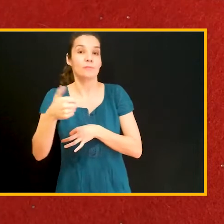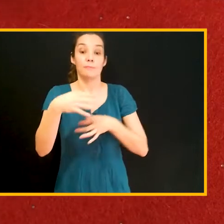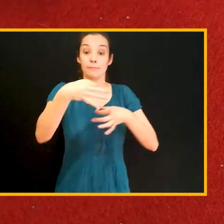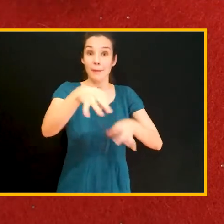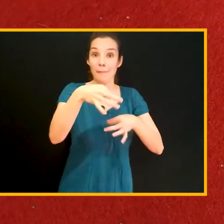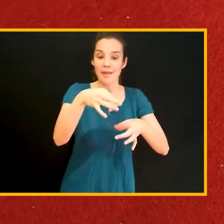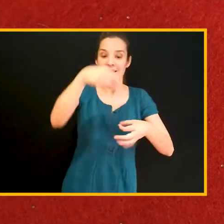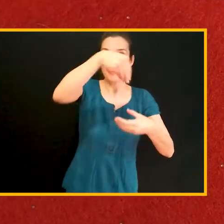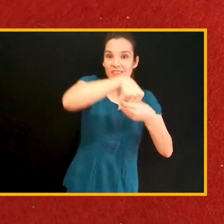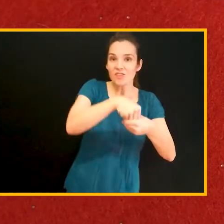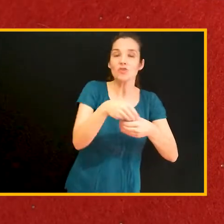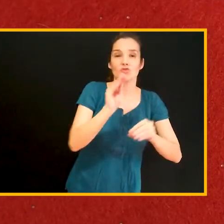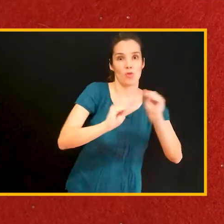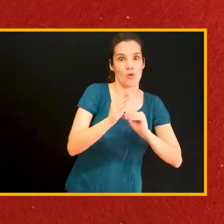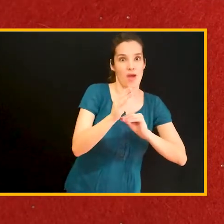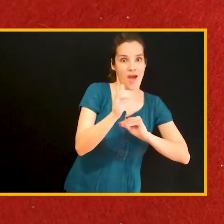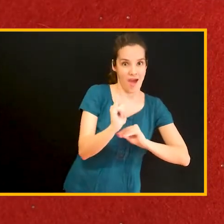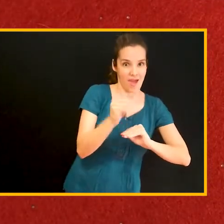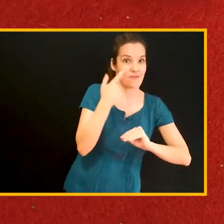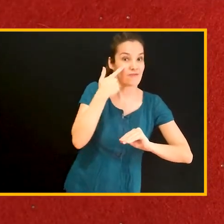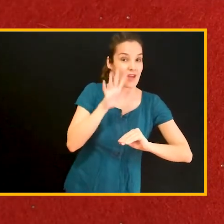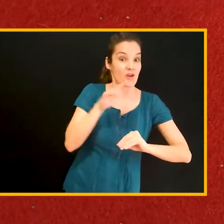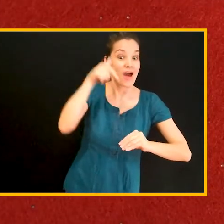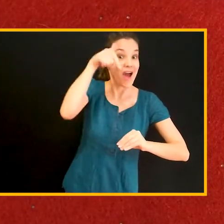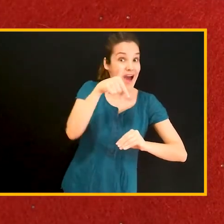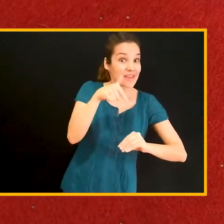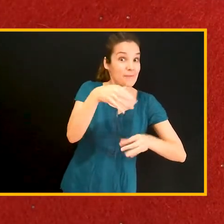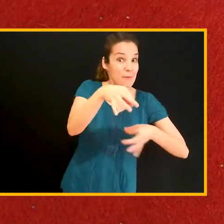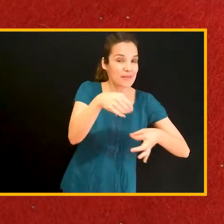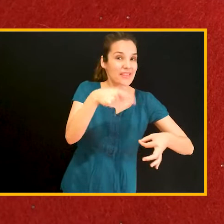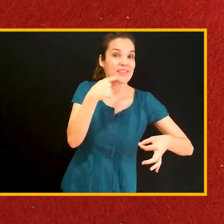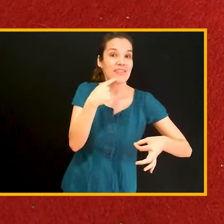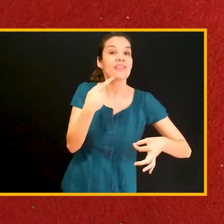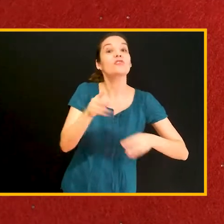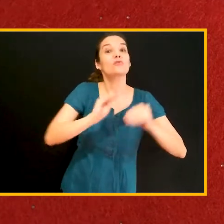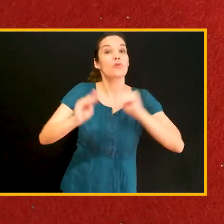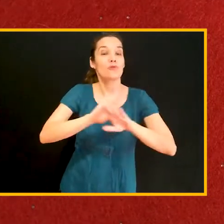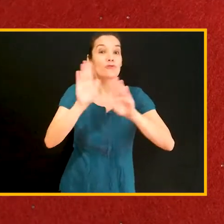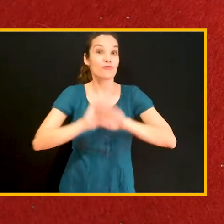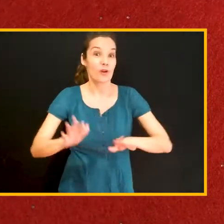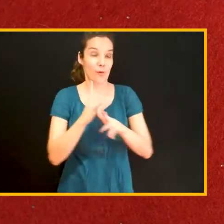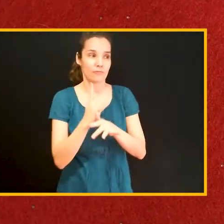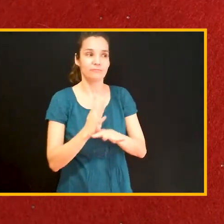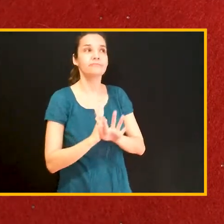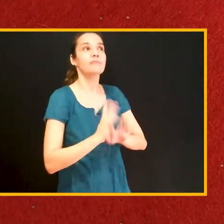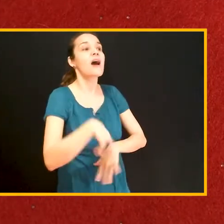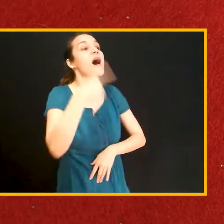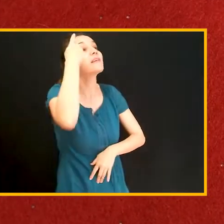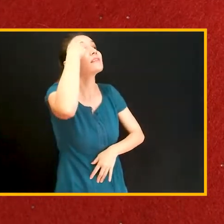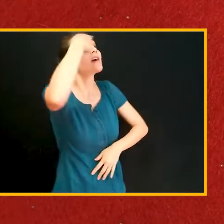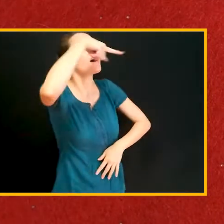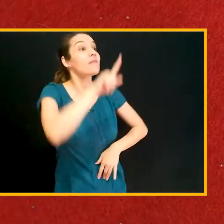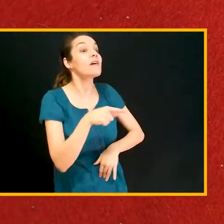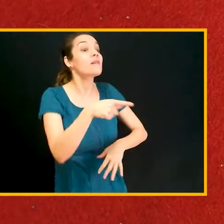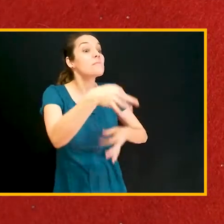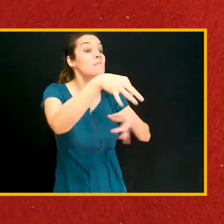rato. Yo no la voy a tocar. Fijaros que ahí pone lo que al final de este juego va a pasar. A saber qué habrá puesto en ese papel. Con